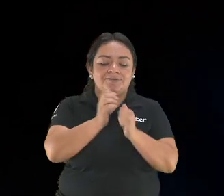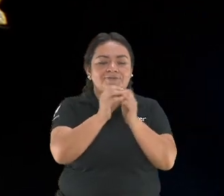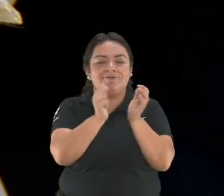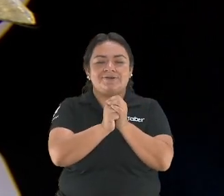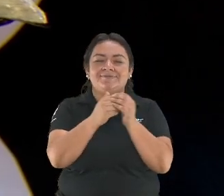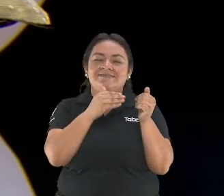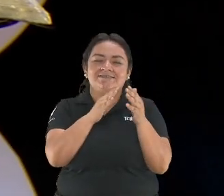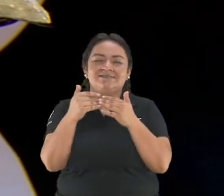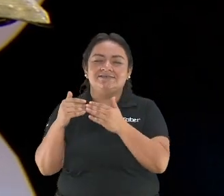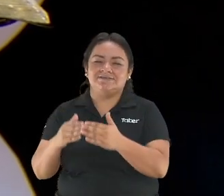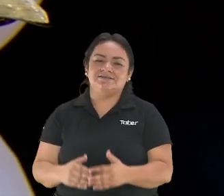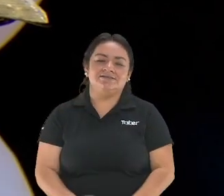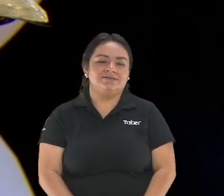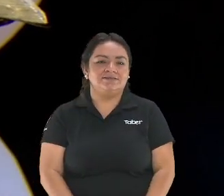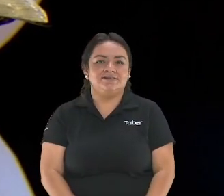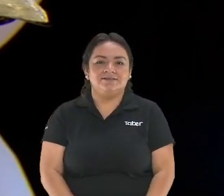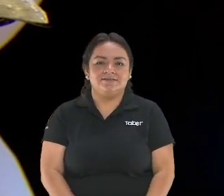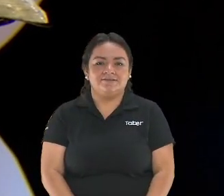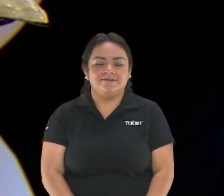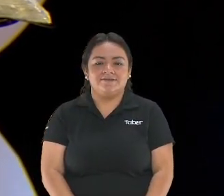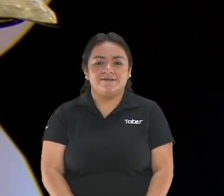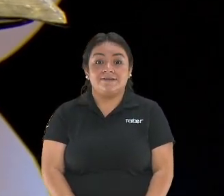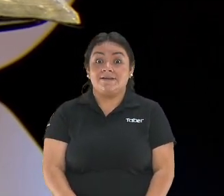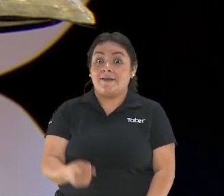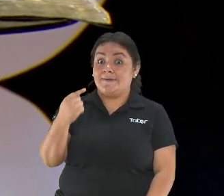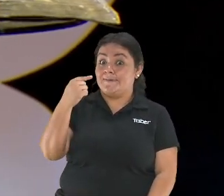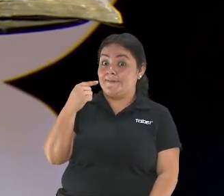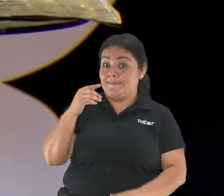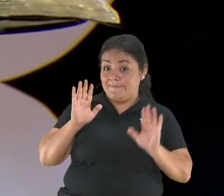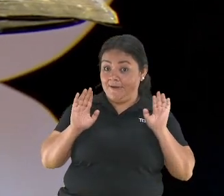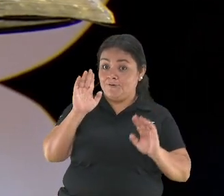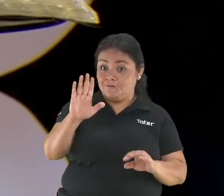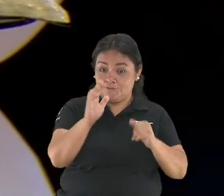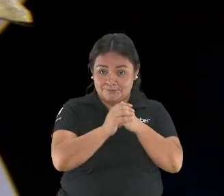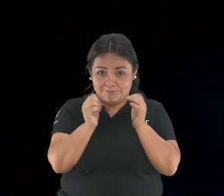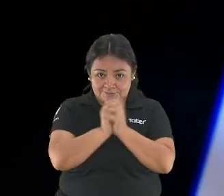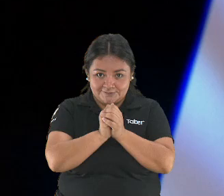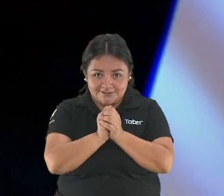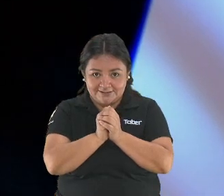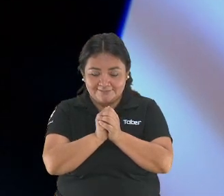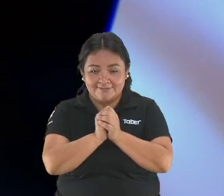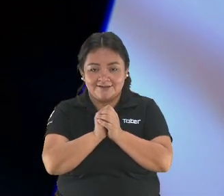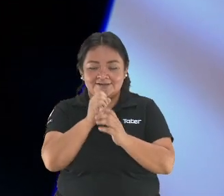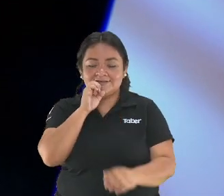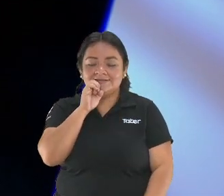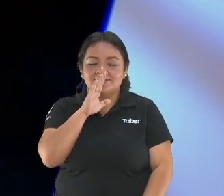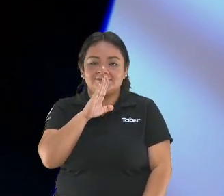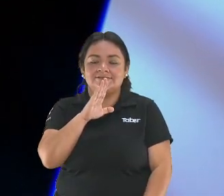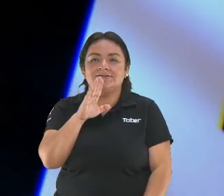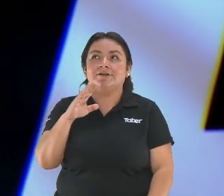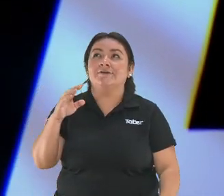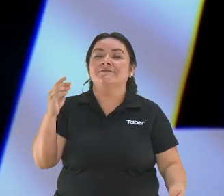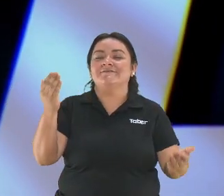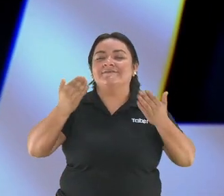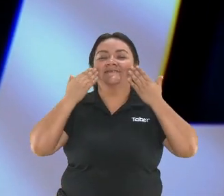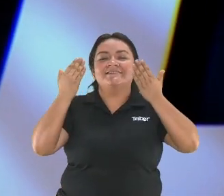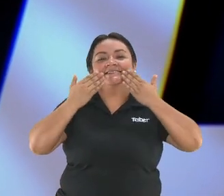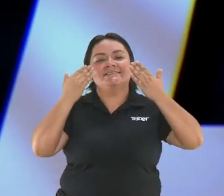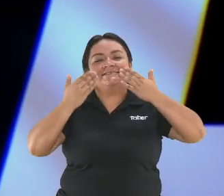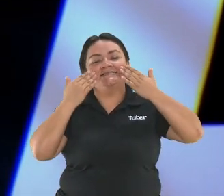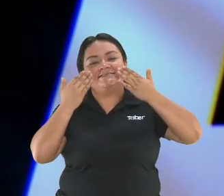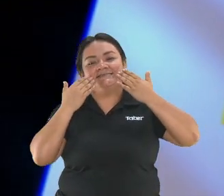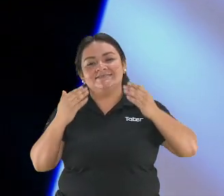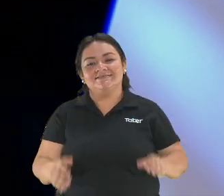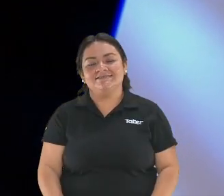de situaciones pero en tu situación dice santiago 19 gloria te